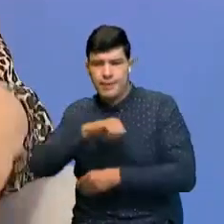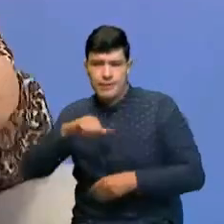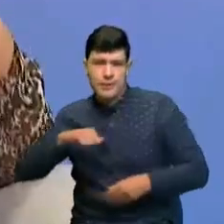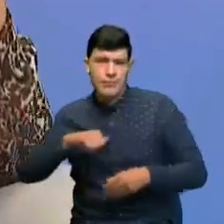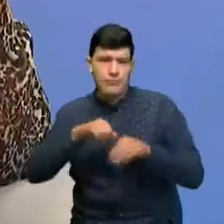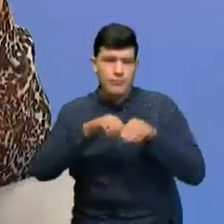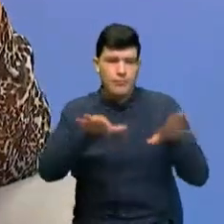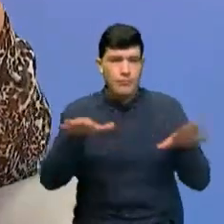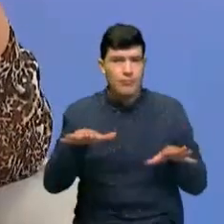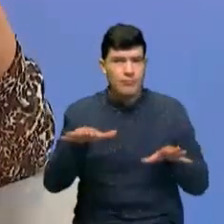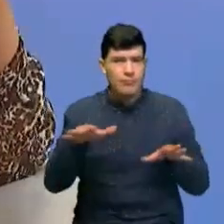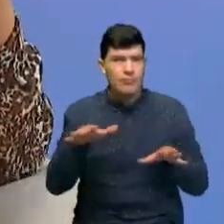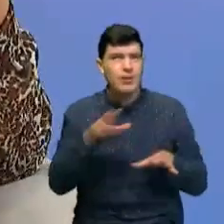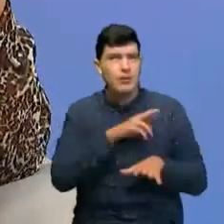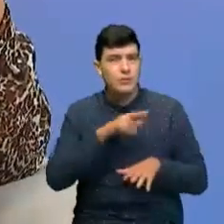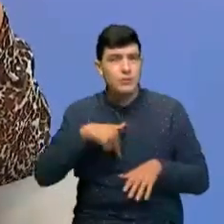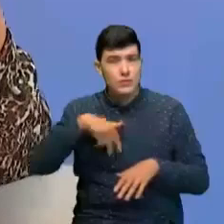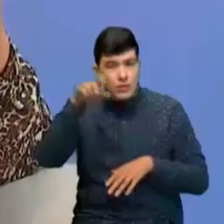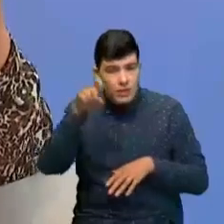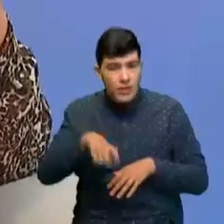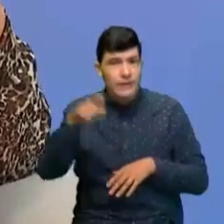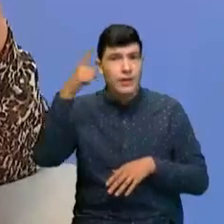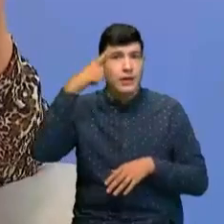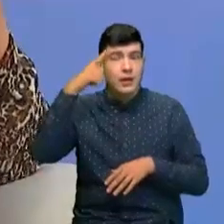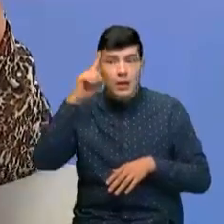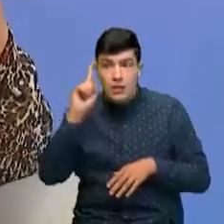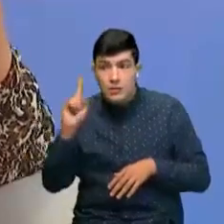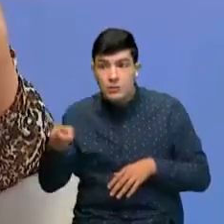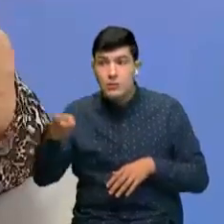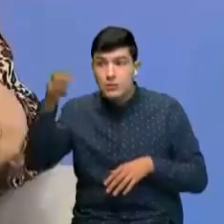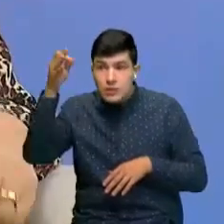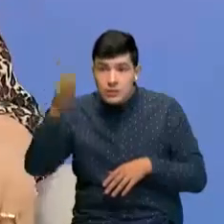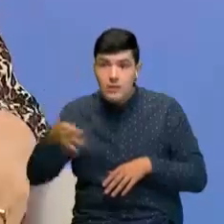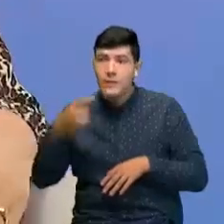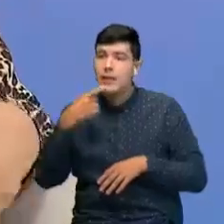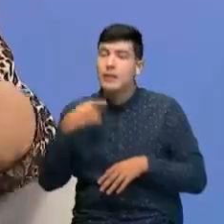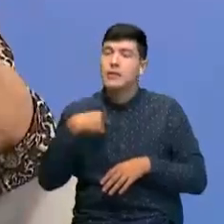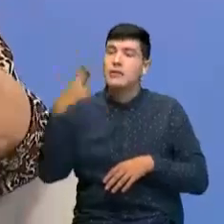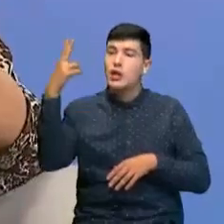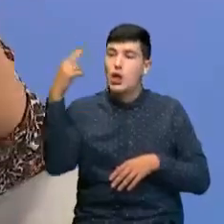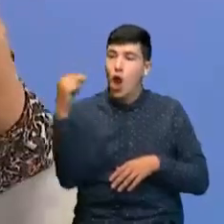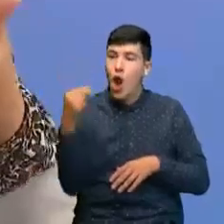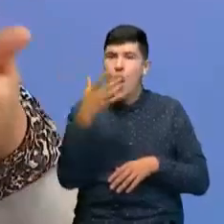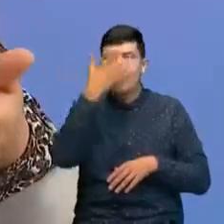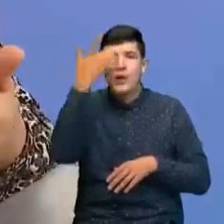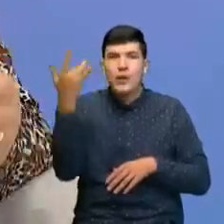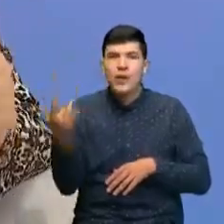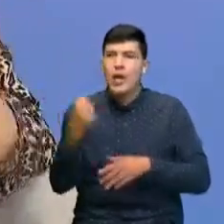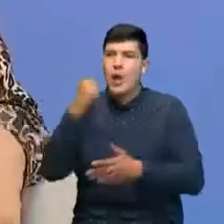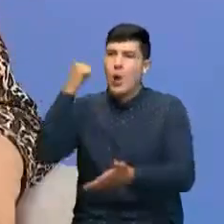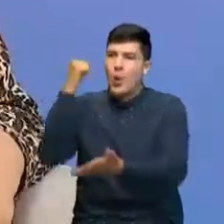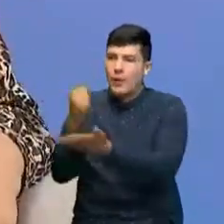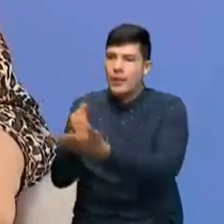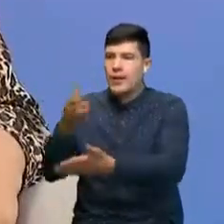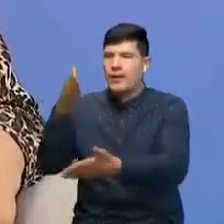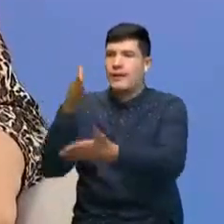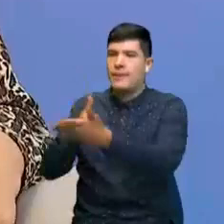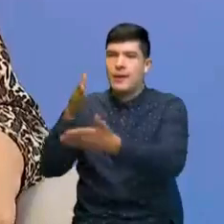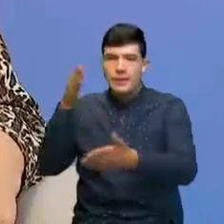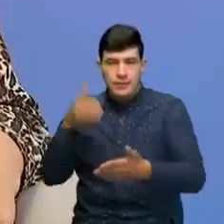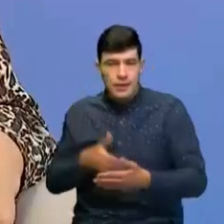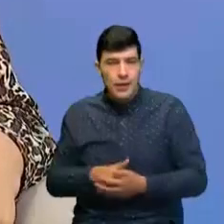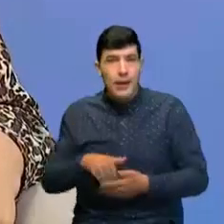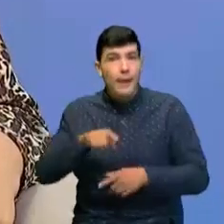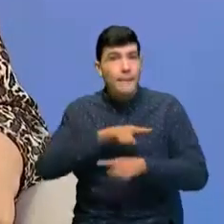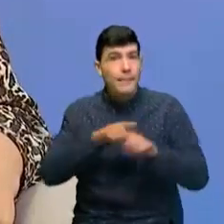pensiones, metámonos en la cabeza, ellos siempre generalmente nos niegan. ¿Por qué? Porque nos obligan a demandar.